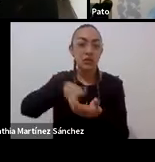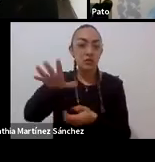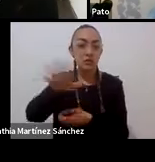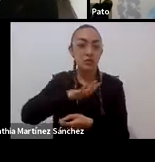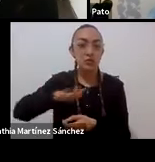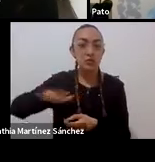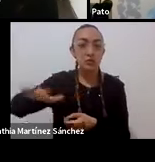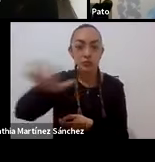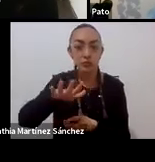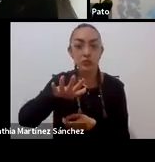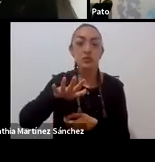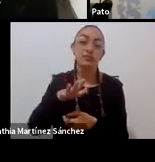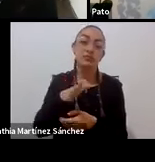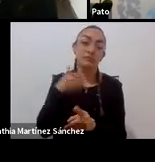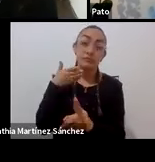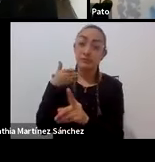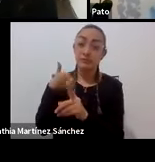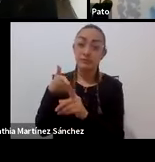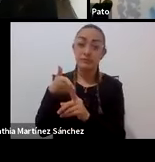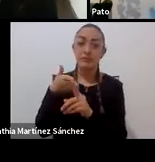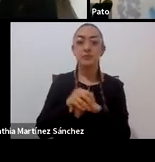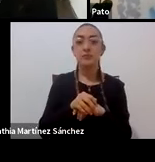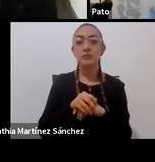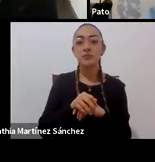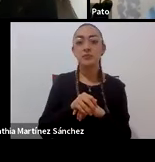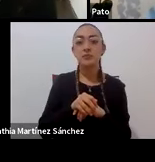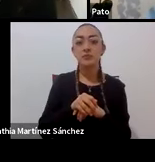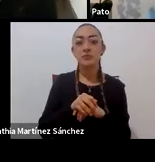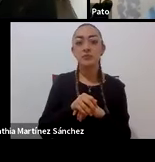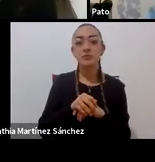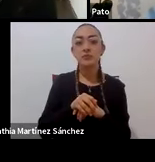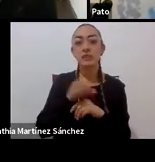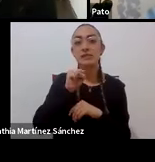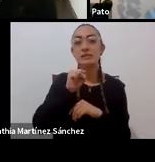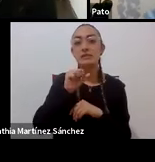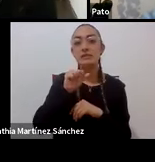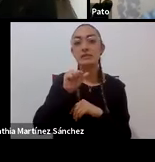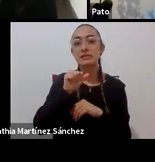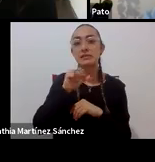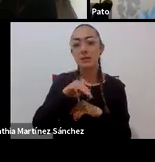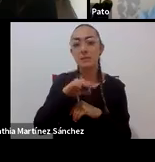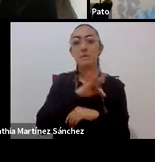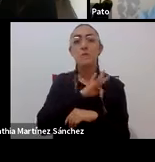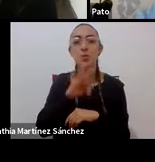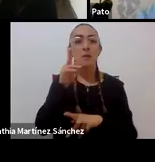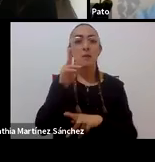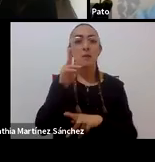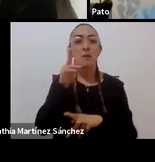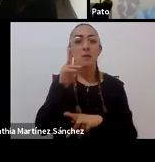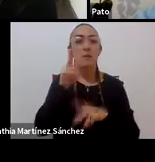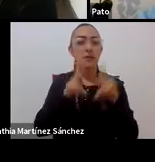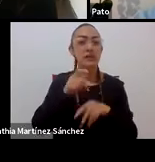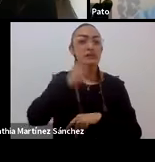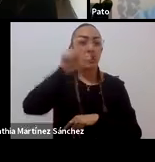tan específicas, ¿no? Sam, ¿tú nos podrías platicar un poquito más sobre el Lunes por la Educación?